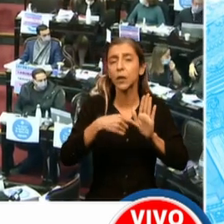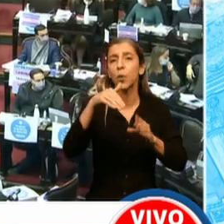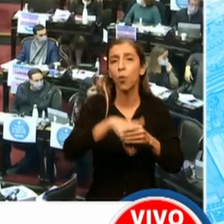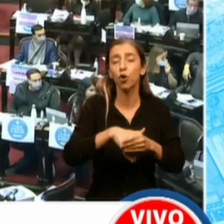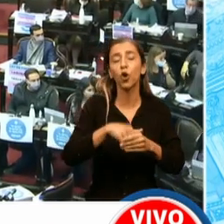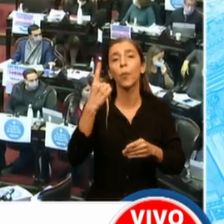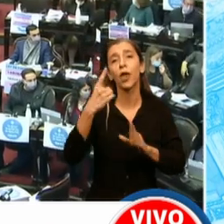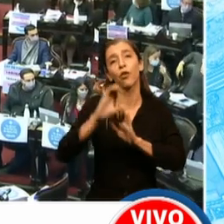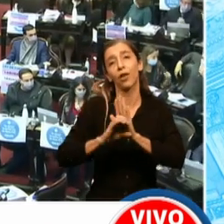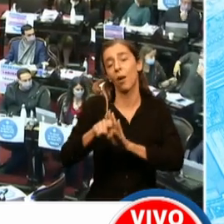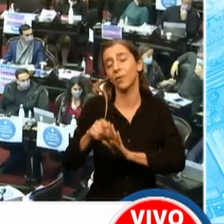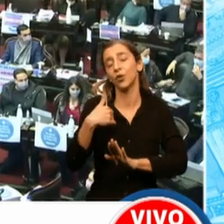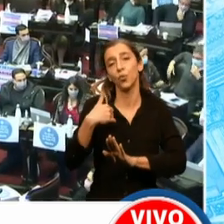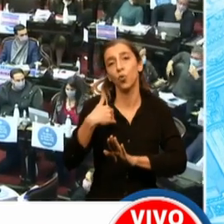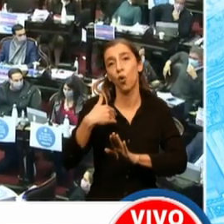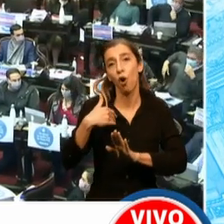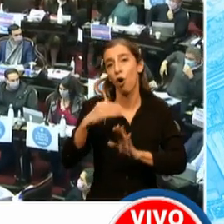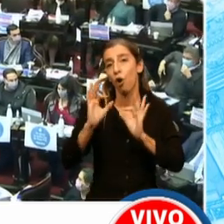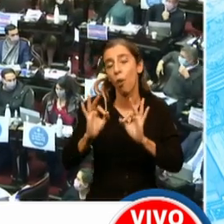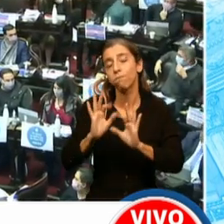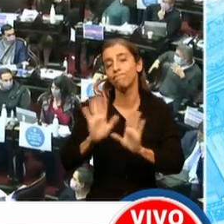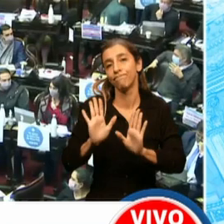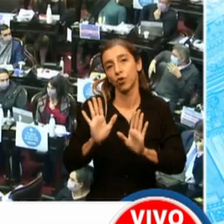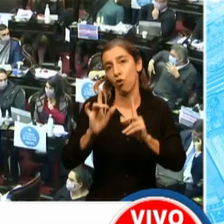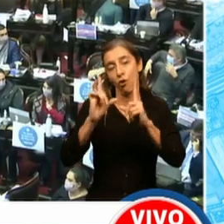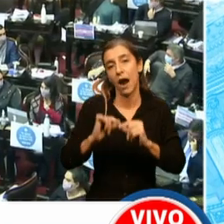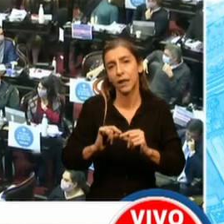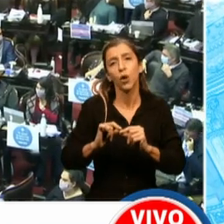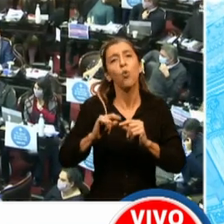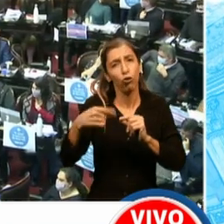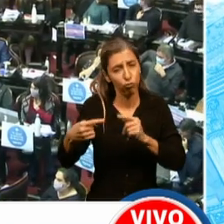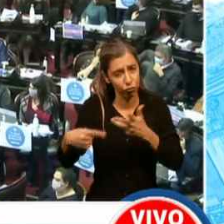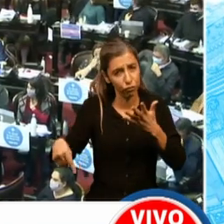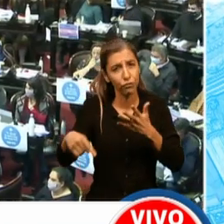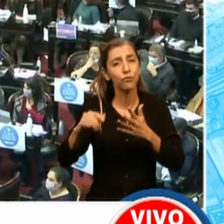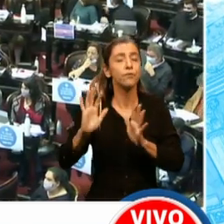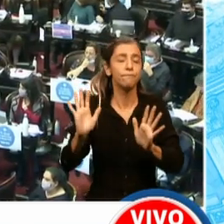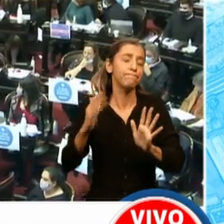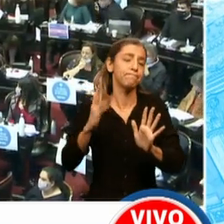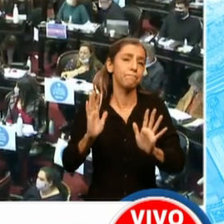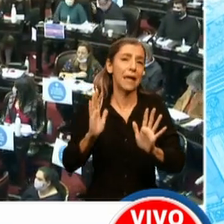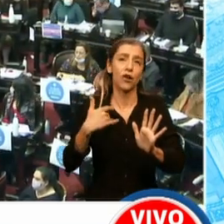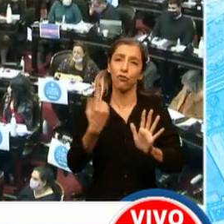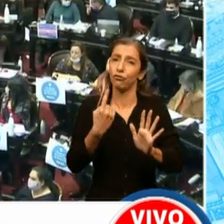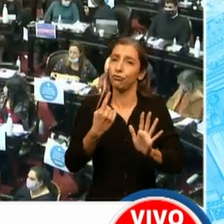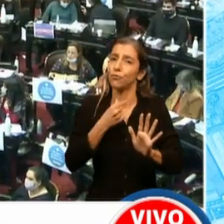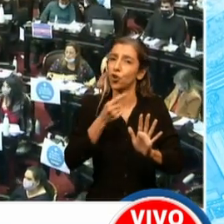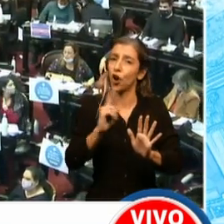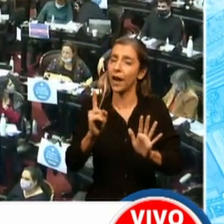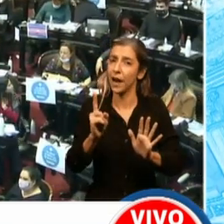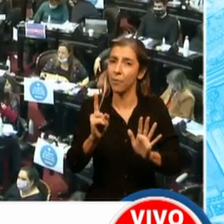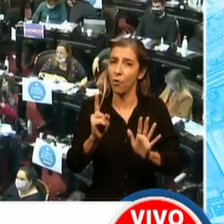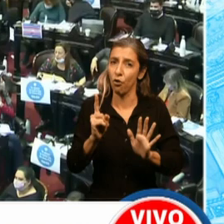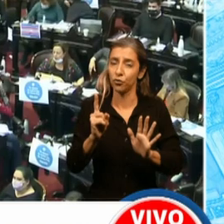este capítulo la totalidad del resto de los artículos y de ninguna manera vamos a permitir que